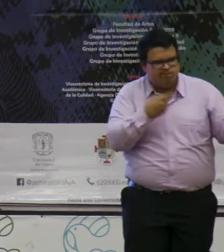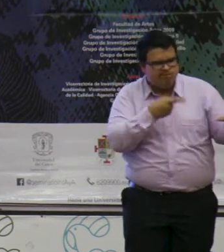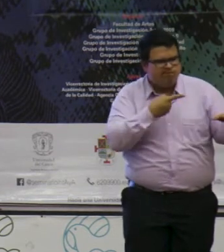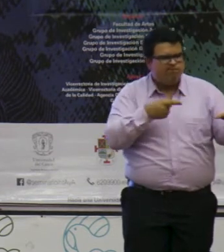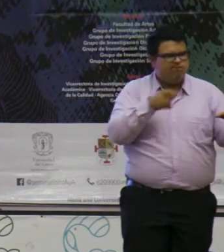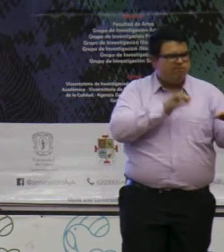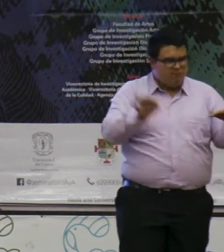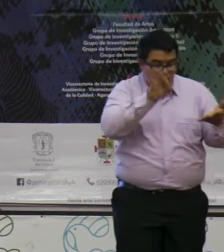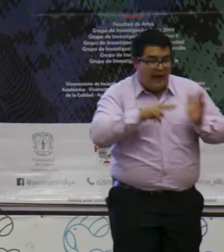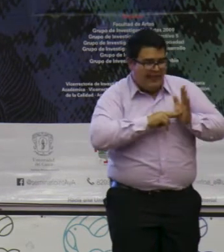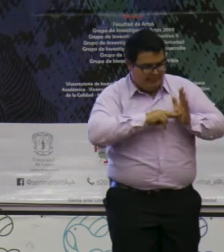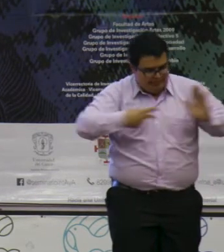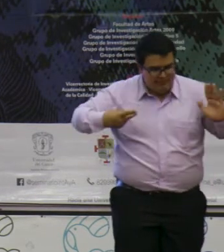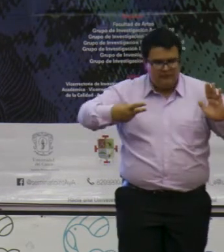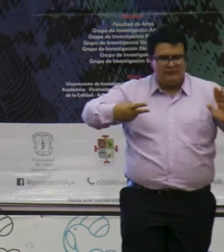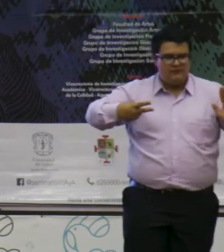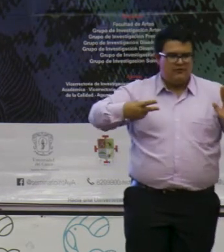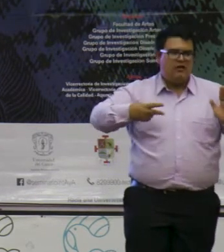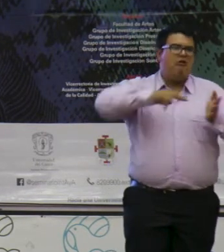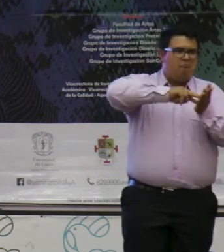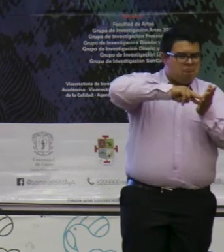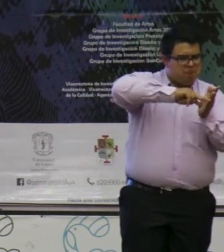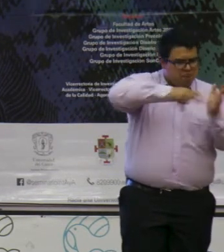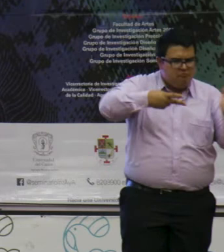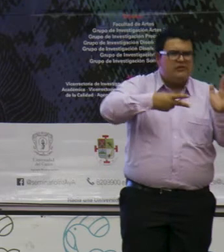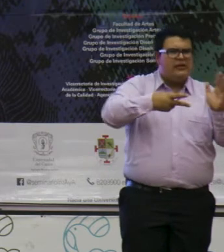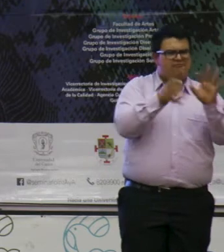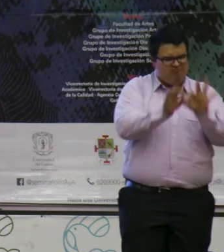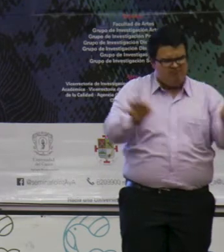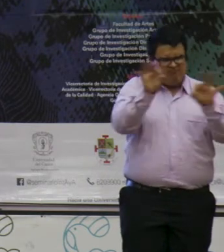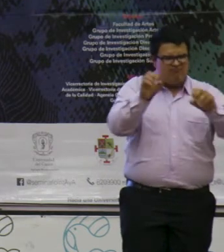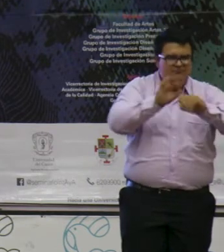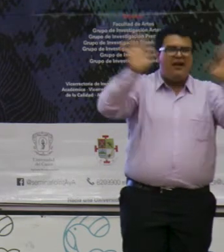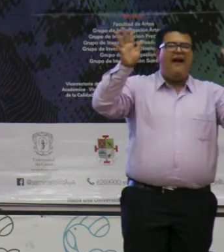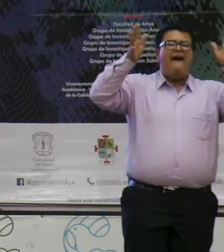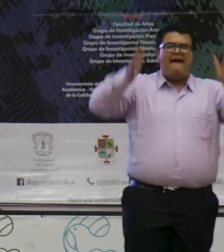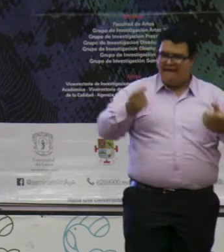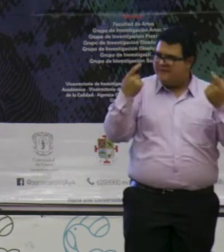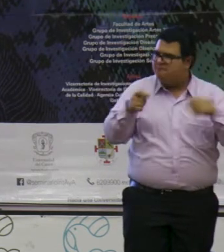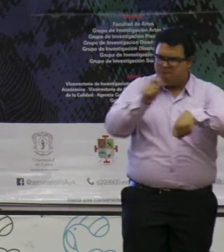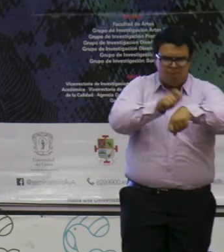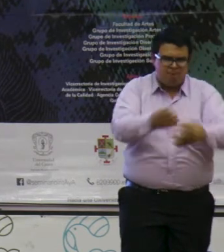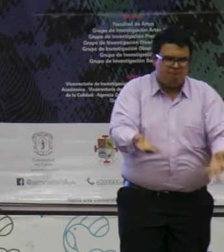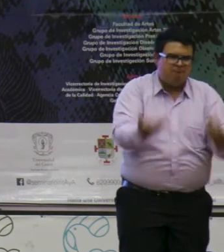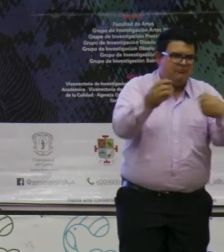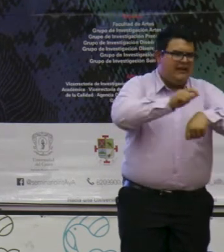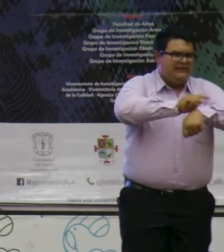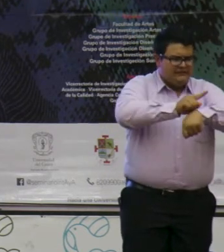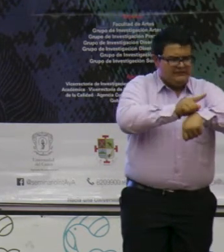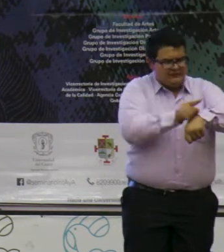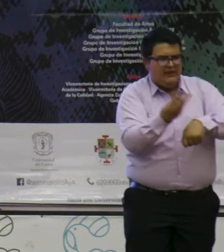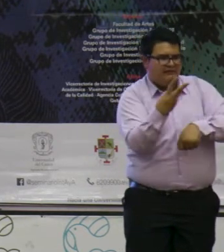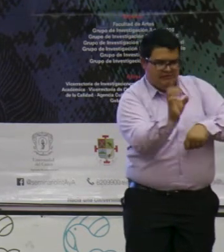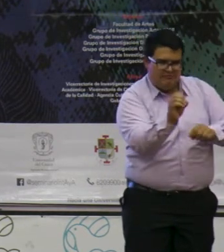que conectarían la técnica de una manera mucho más grosa y más densa. Entonces les propongo 30 segundos y hacemos así la mega